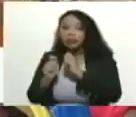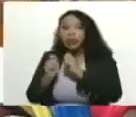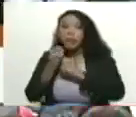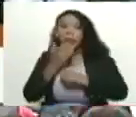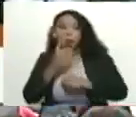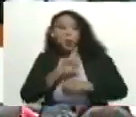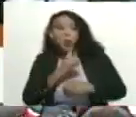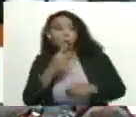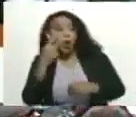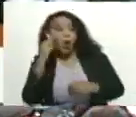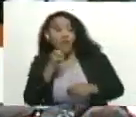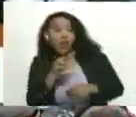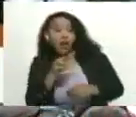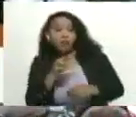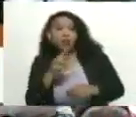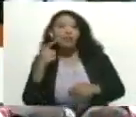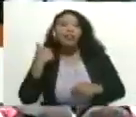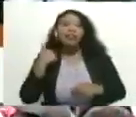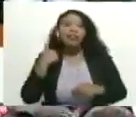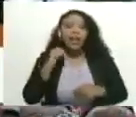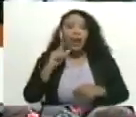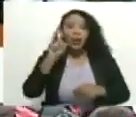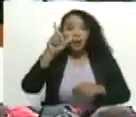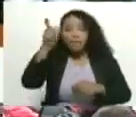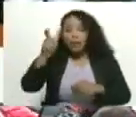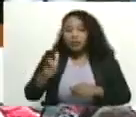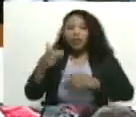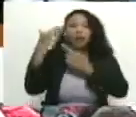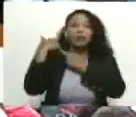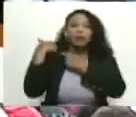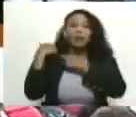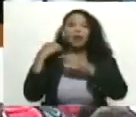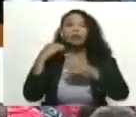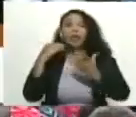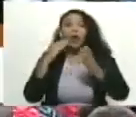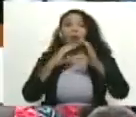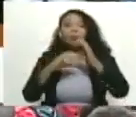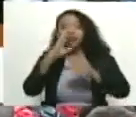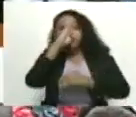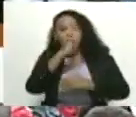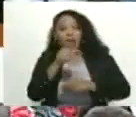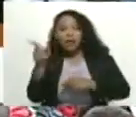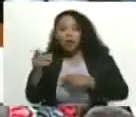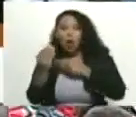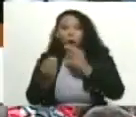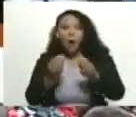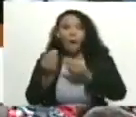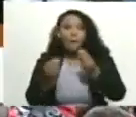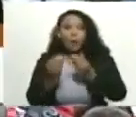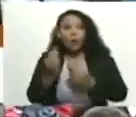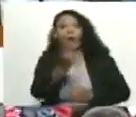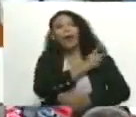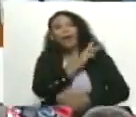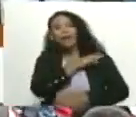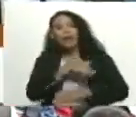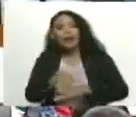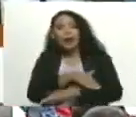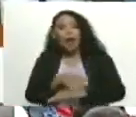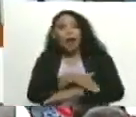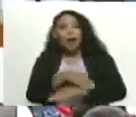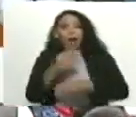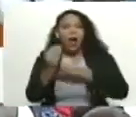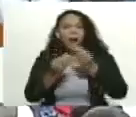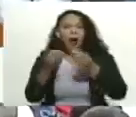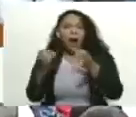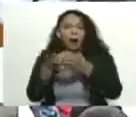¿ve? Entonces tiene que haber un medio de comunicación directa, y eso es a través de los jefes de calle. Primero el equipo